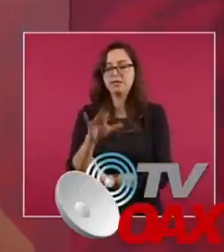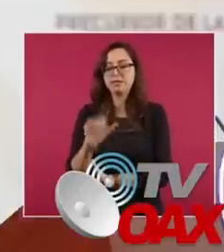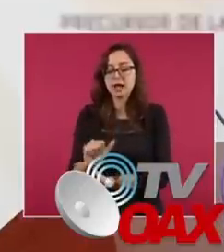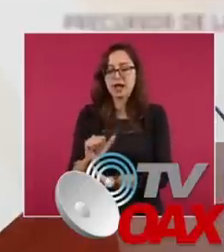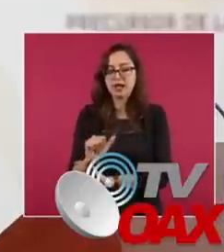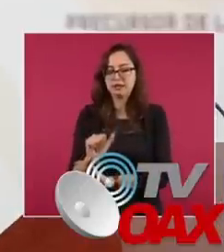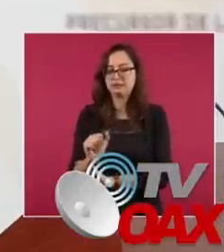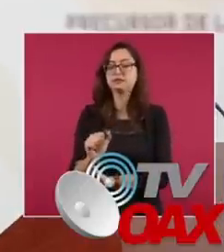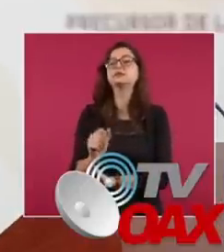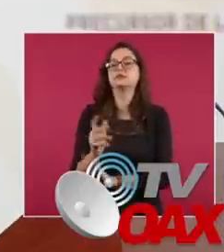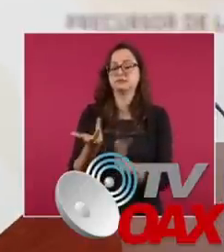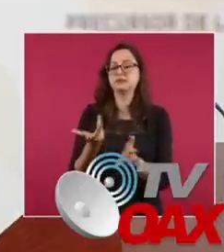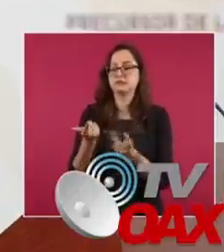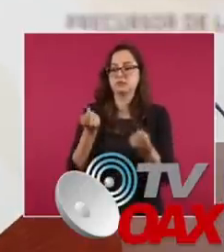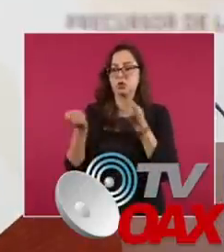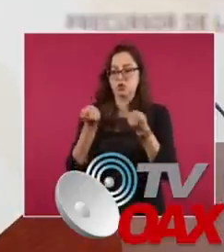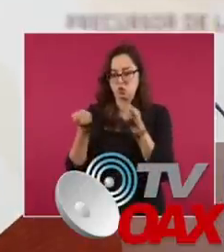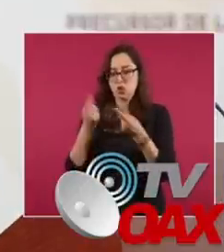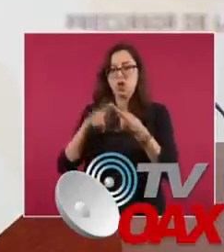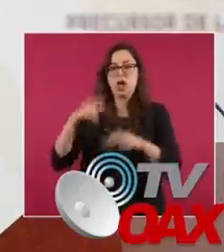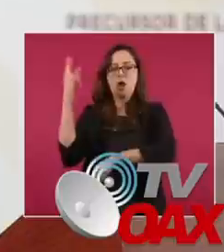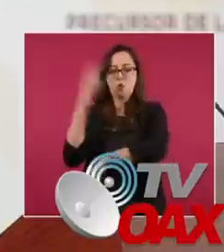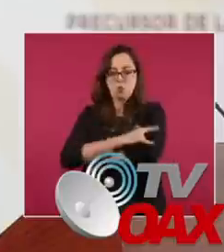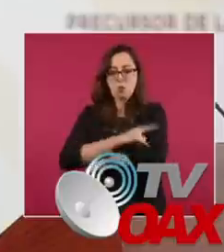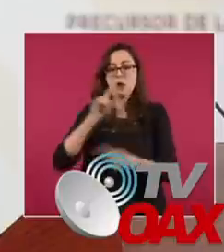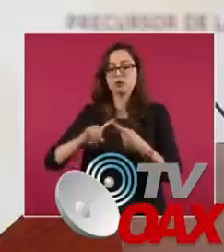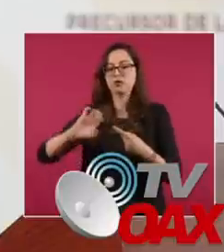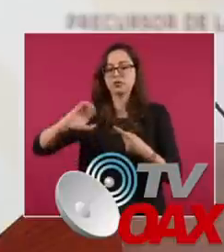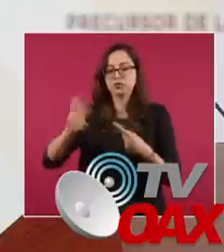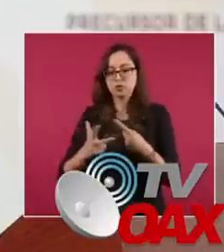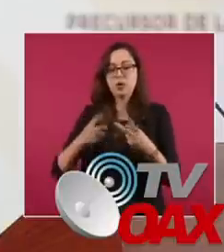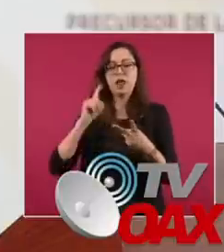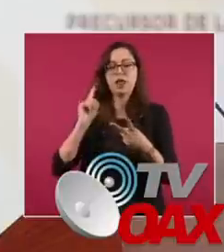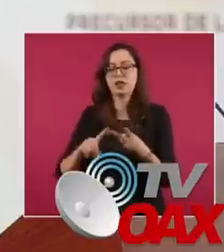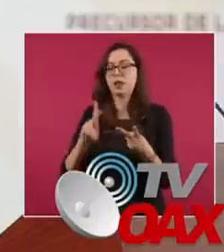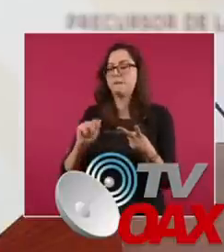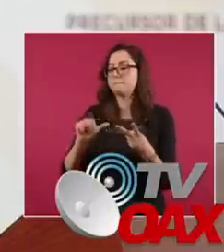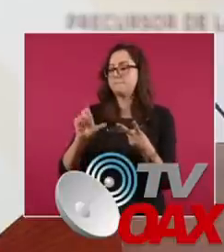operar el aeropuerto de Chetumal, el aeropuerto de Palenque,